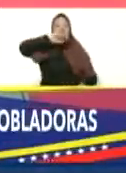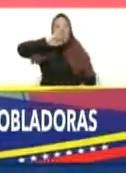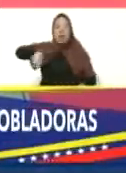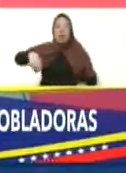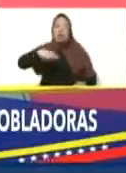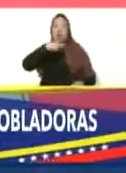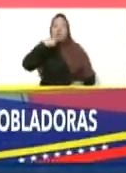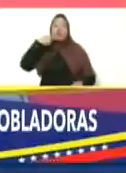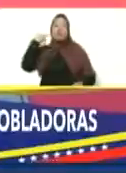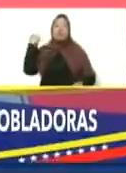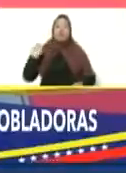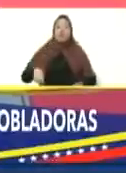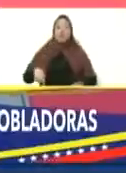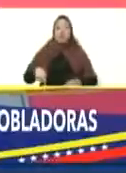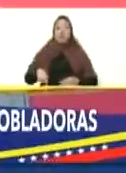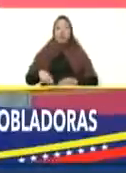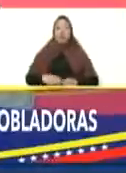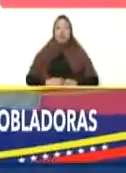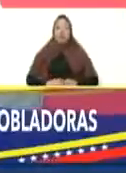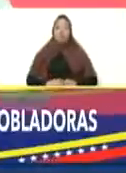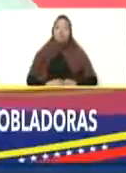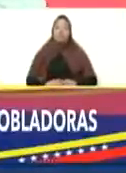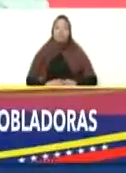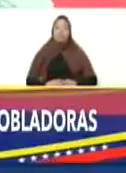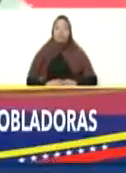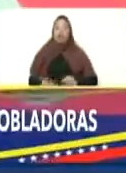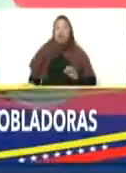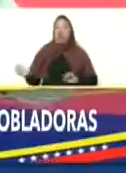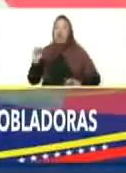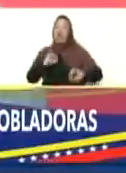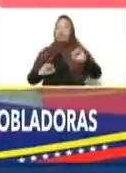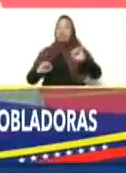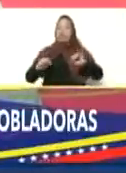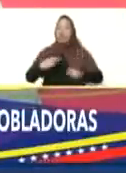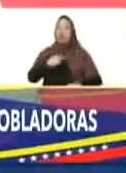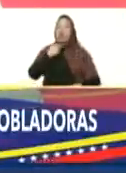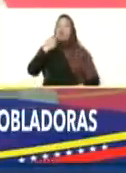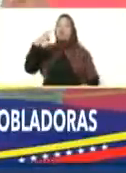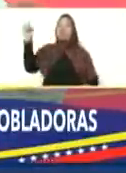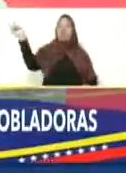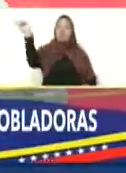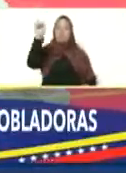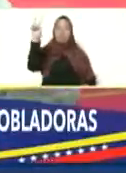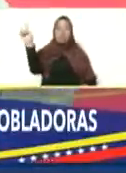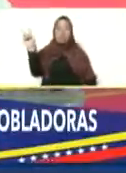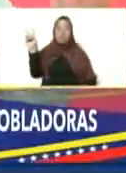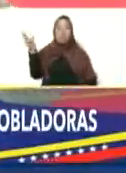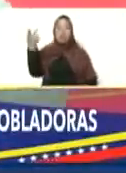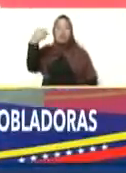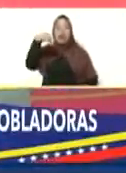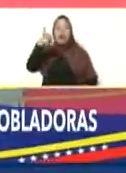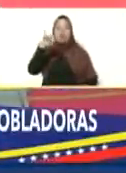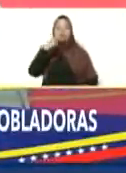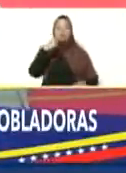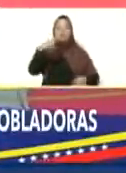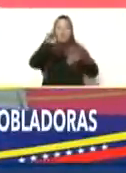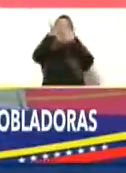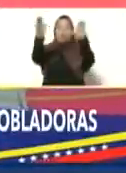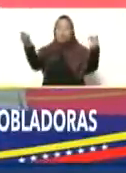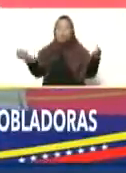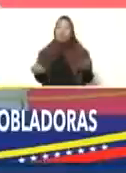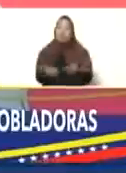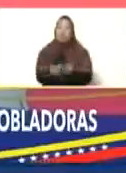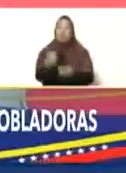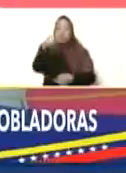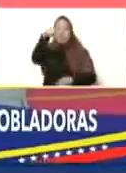rusia nosotros levantamos la voz de venezuela y esto fui a decirle al mundo entero y